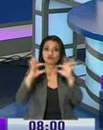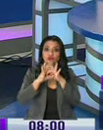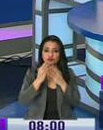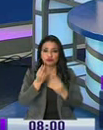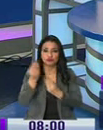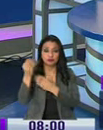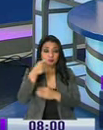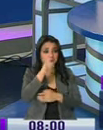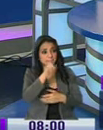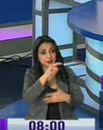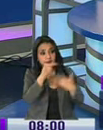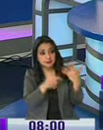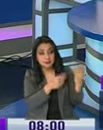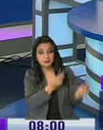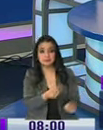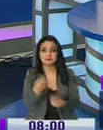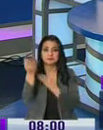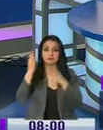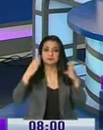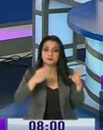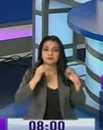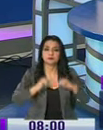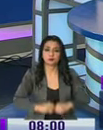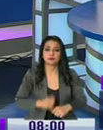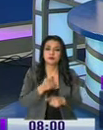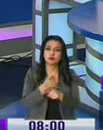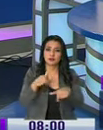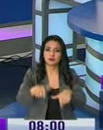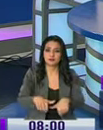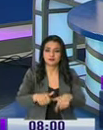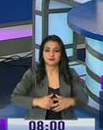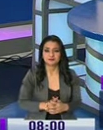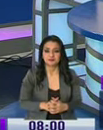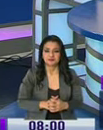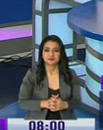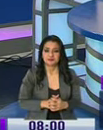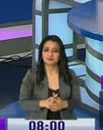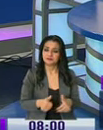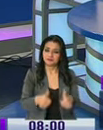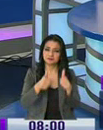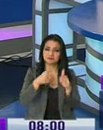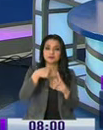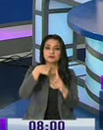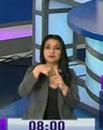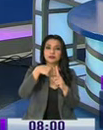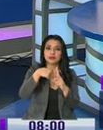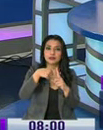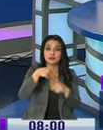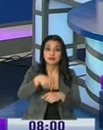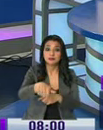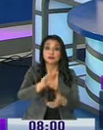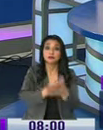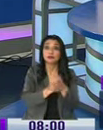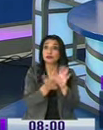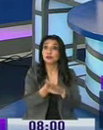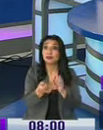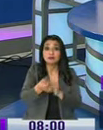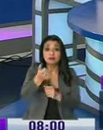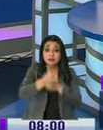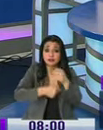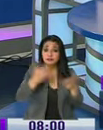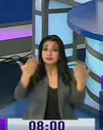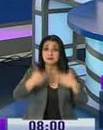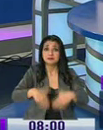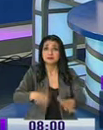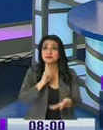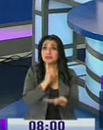sus necesidades sean atendidas. Por eso estamos acá, para echarle buena energía este que es noviembre y ya se acaba el año. Ya se acaba el